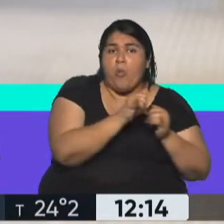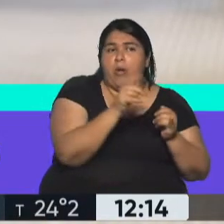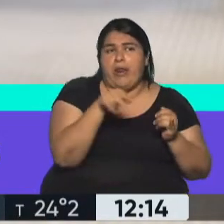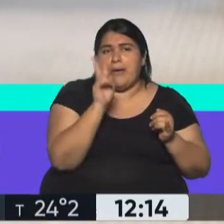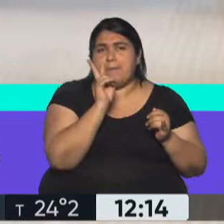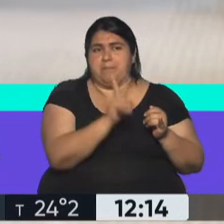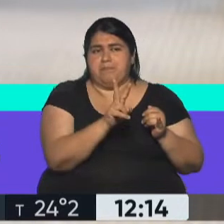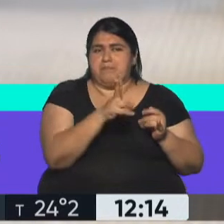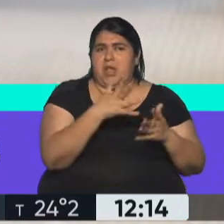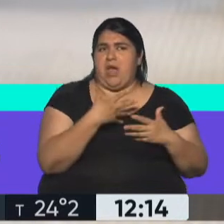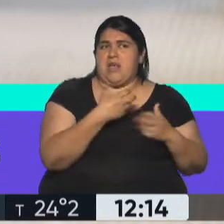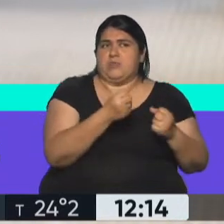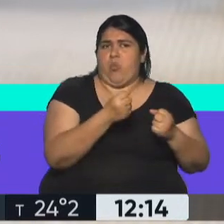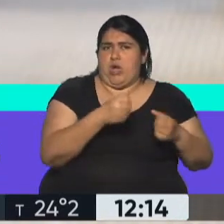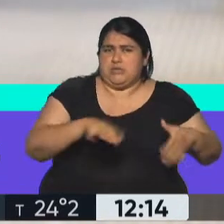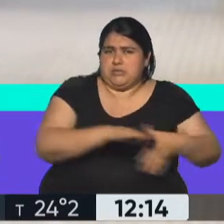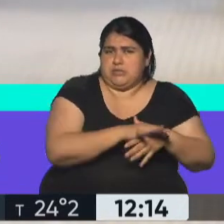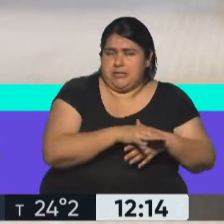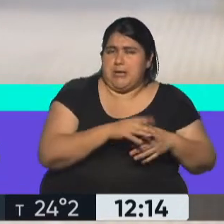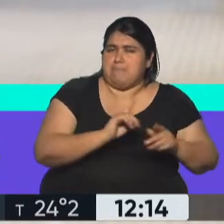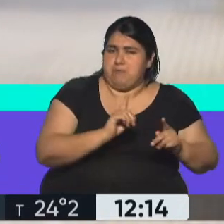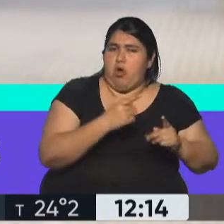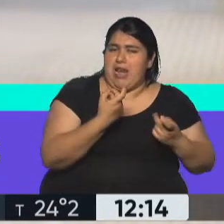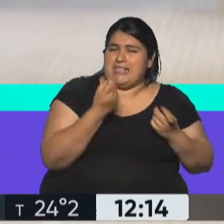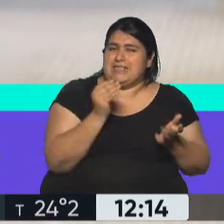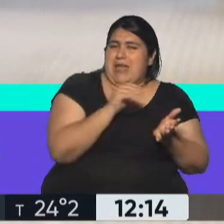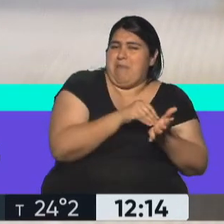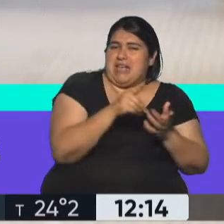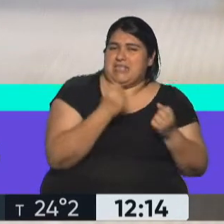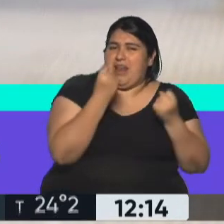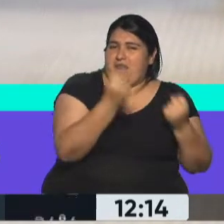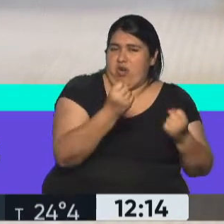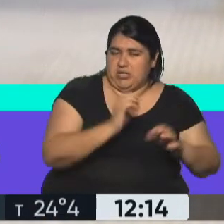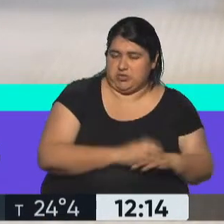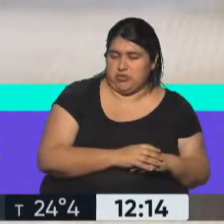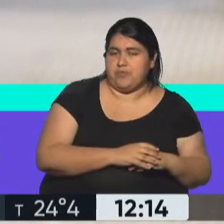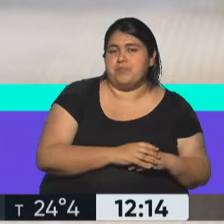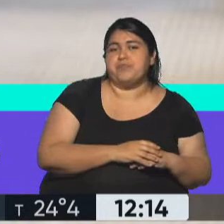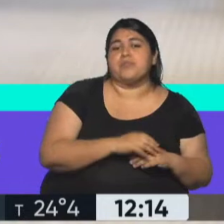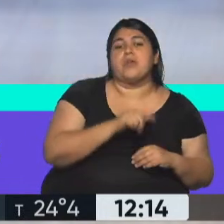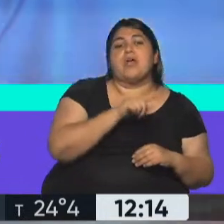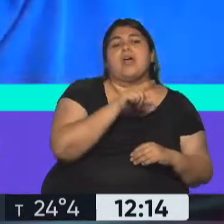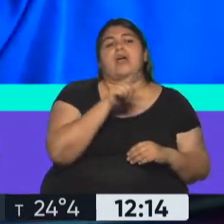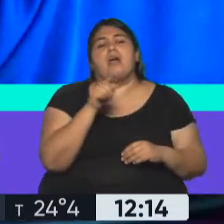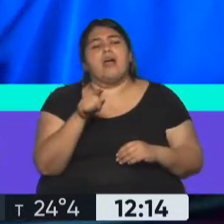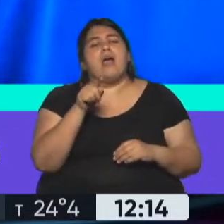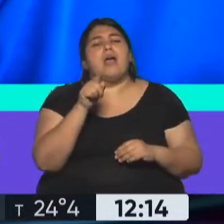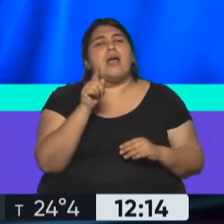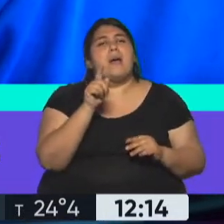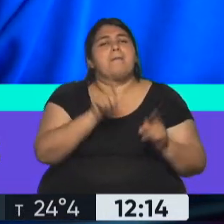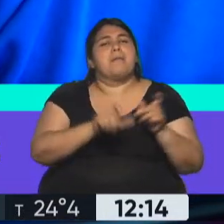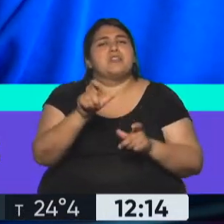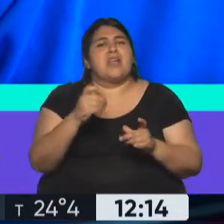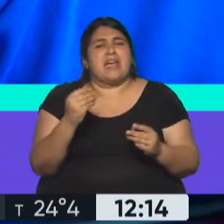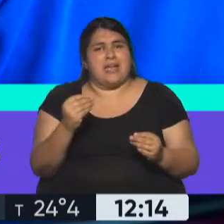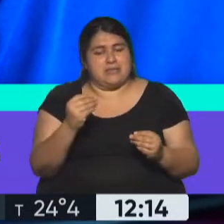menor respuesta a la vacuna. Y por otro lado está lo que se llama el refuerzo, o que se llama booster en inglés, que es para aquellas personas